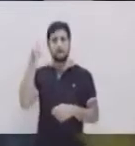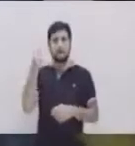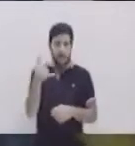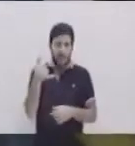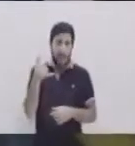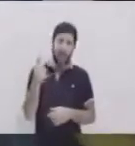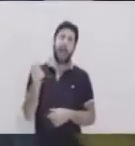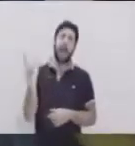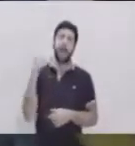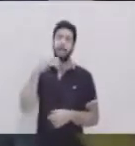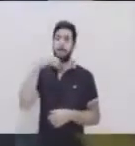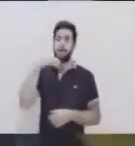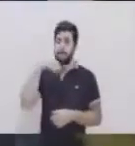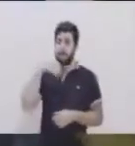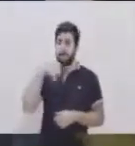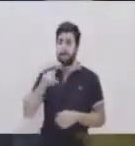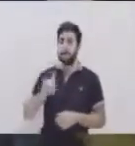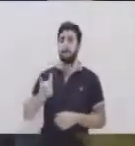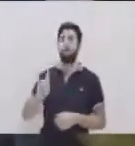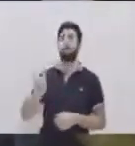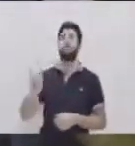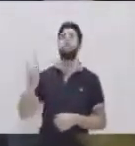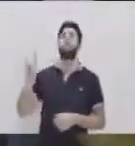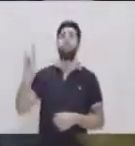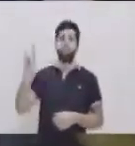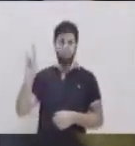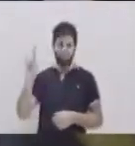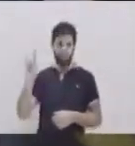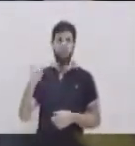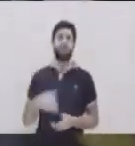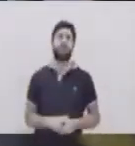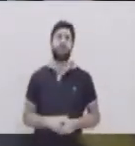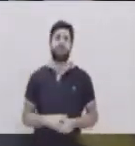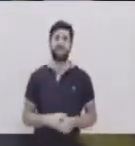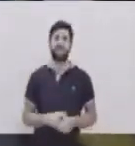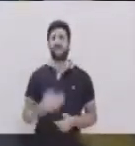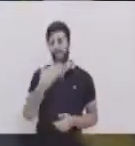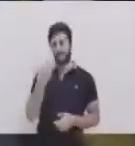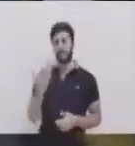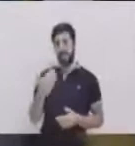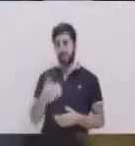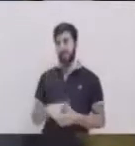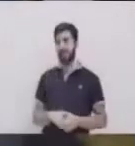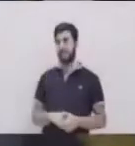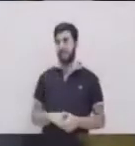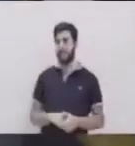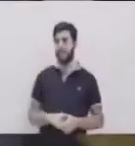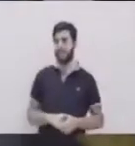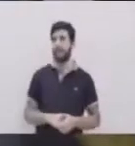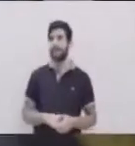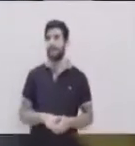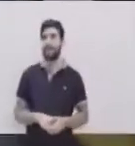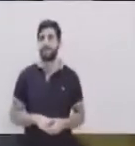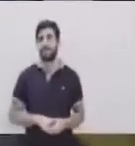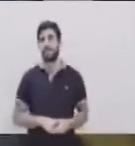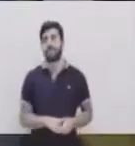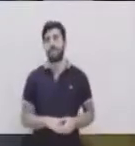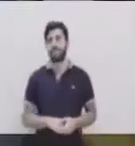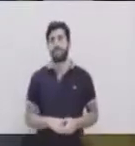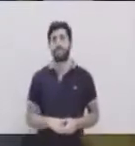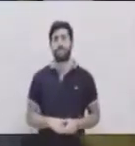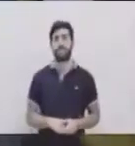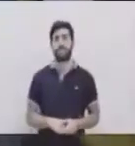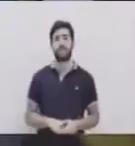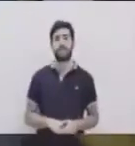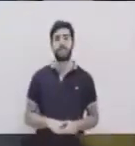vaca. Ah, pues sí, ya te había dicho la clave. Hámster, me dijeron a mí un día. Sonido bajo, hámster. Bueno, vamos